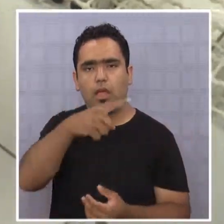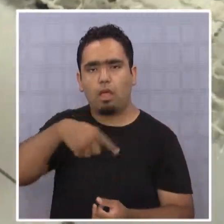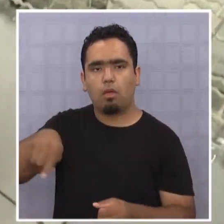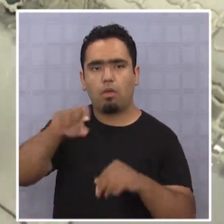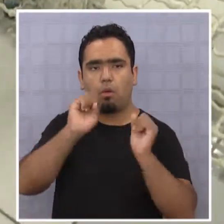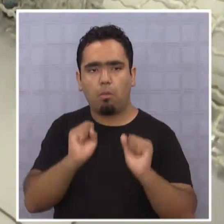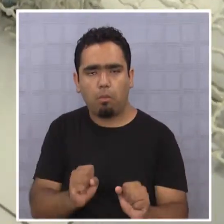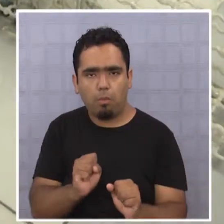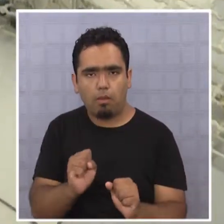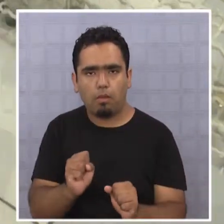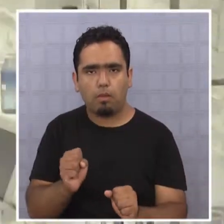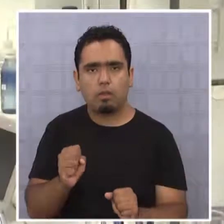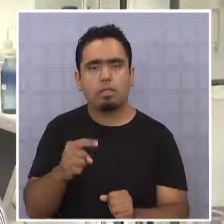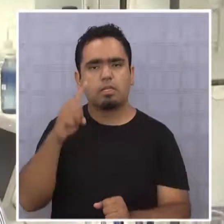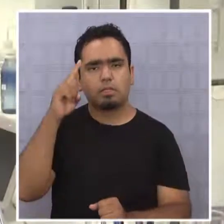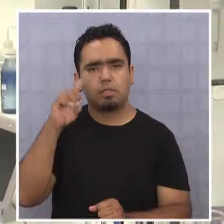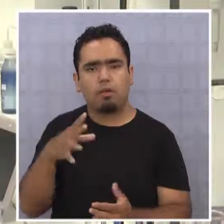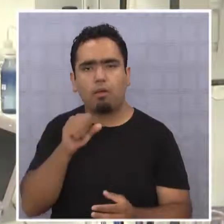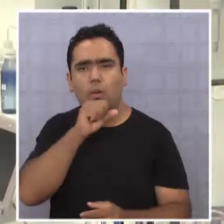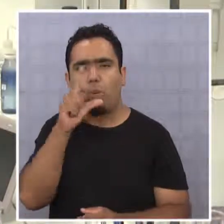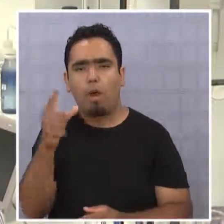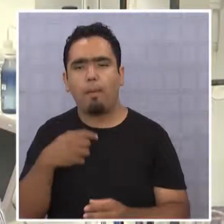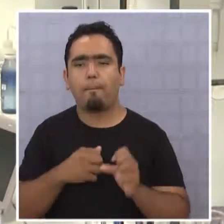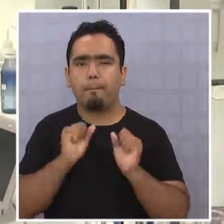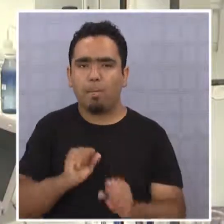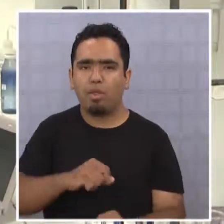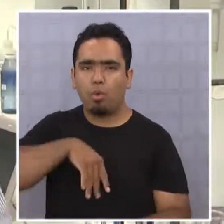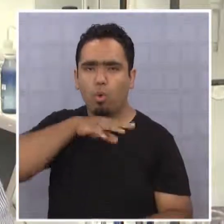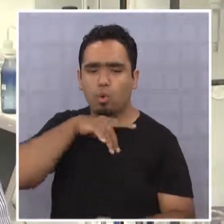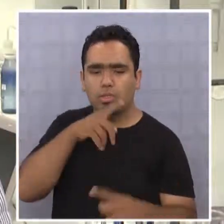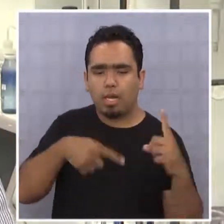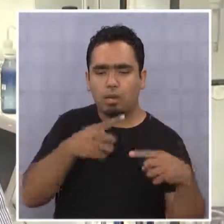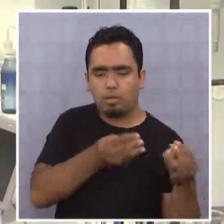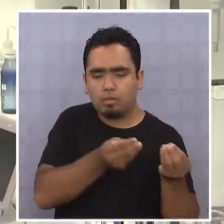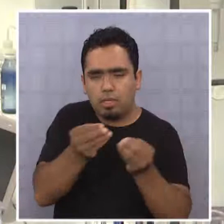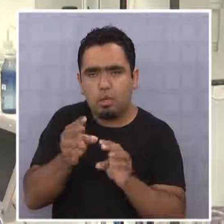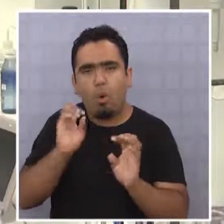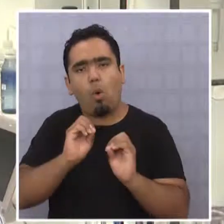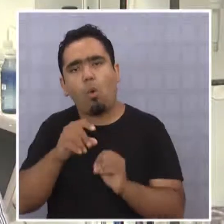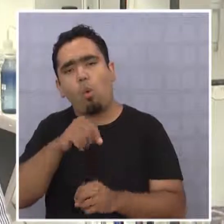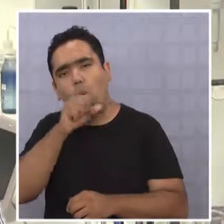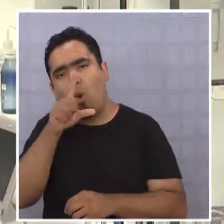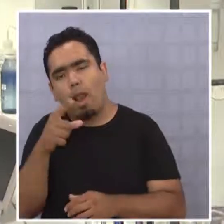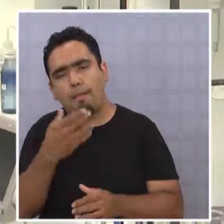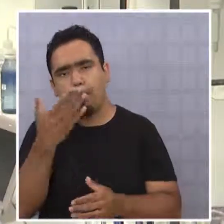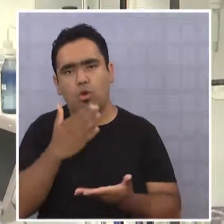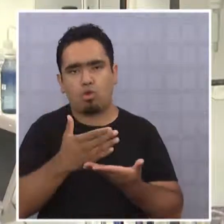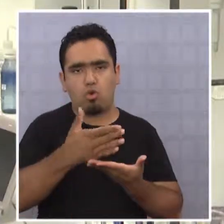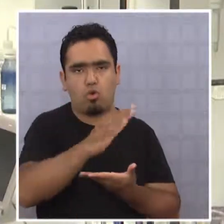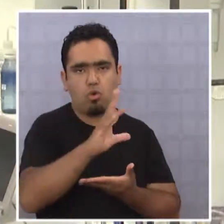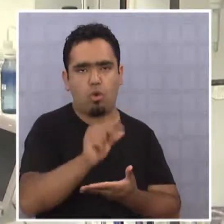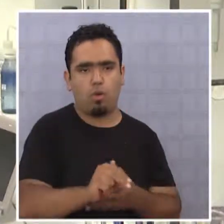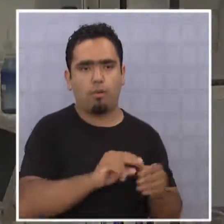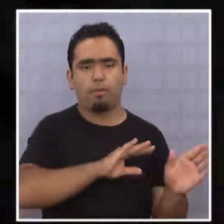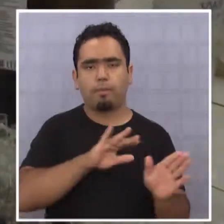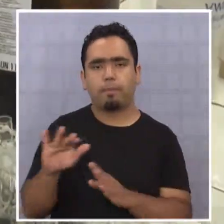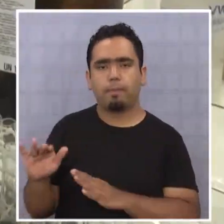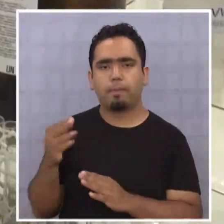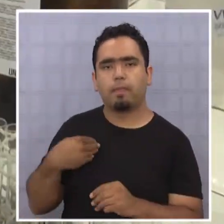a las industrias a poder determinar qué tipo de solvente pueden ser usados, digamos, en sus procesos